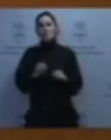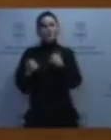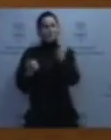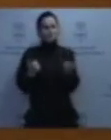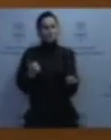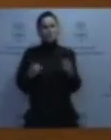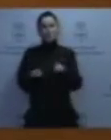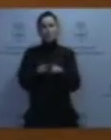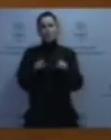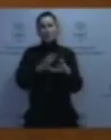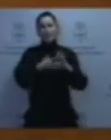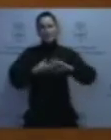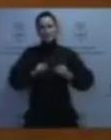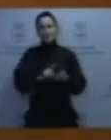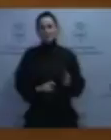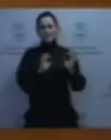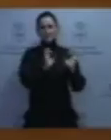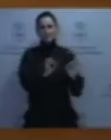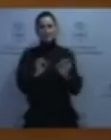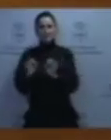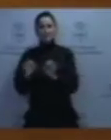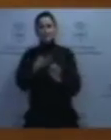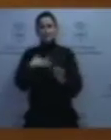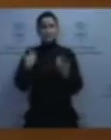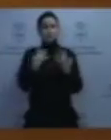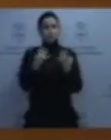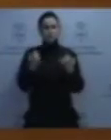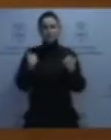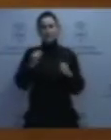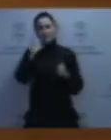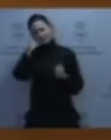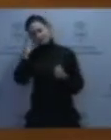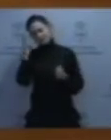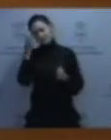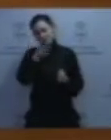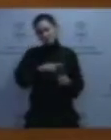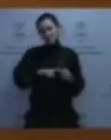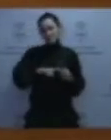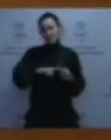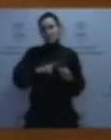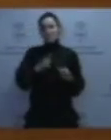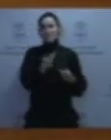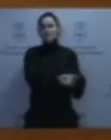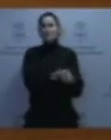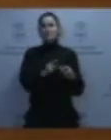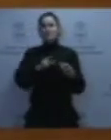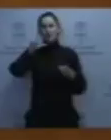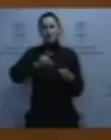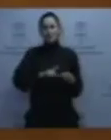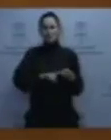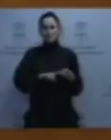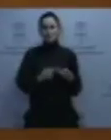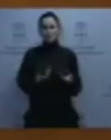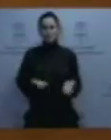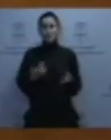prueba se aplica a las especialidades que tanto se apresuraron en convocar, anestesiología y radiología. En esas manos tienen